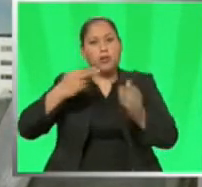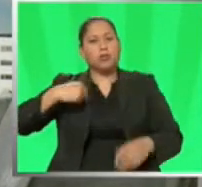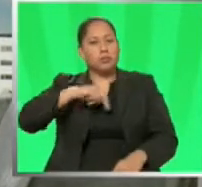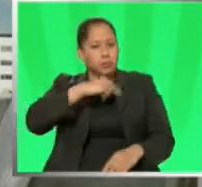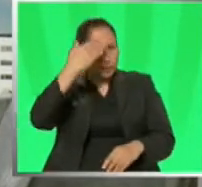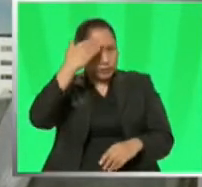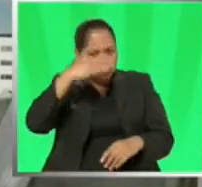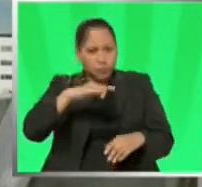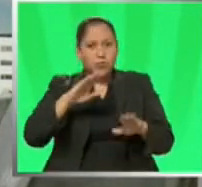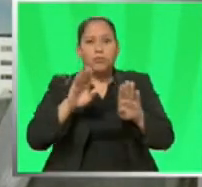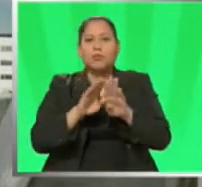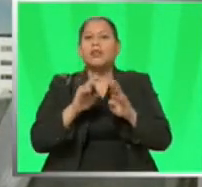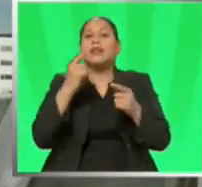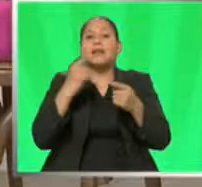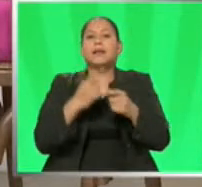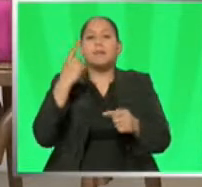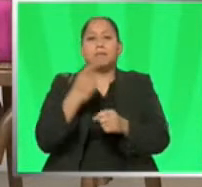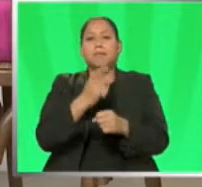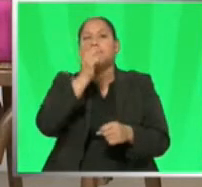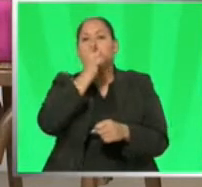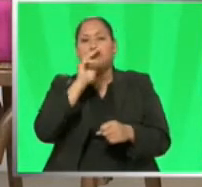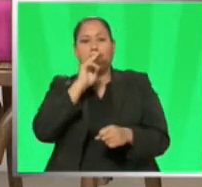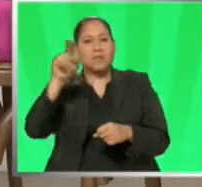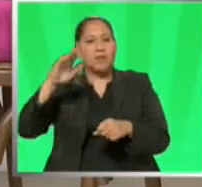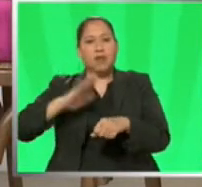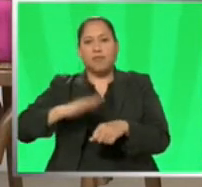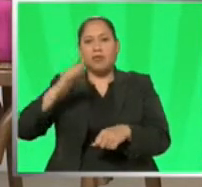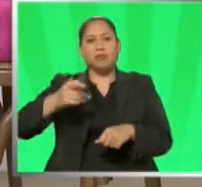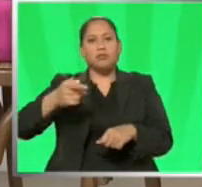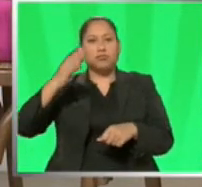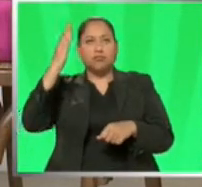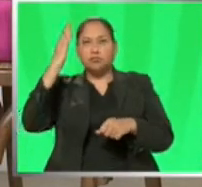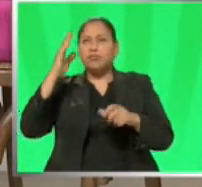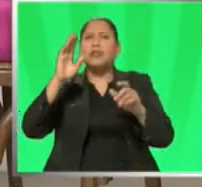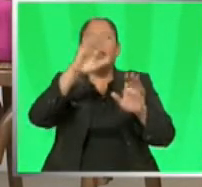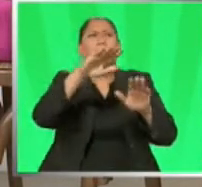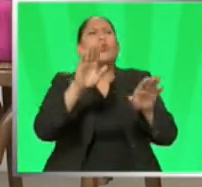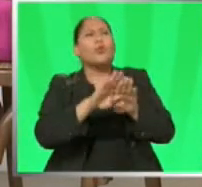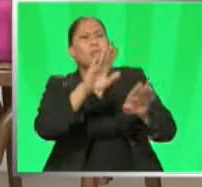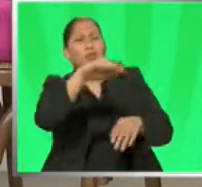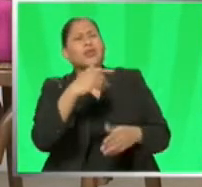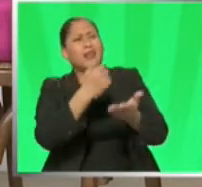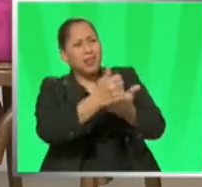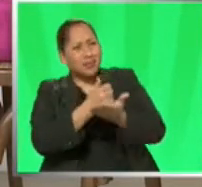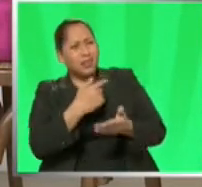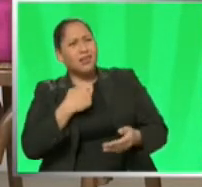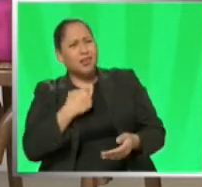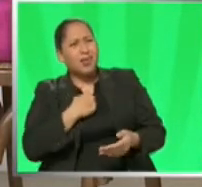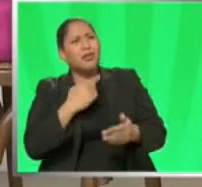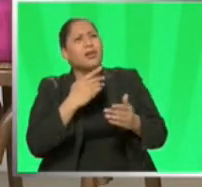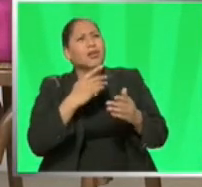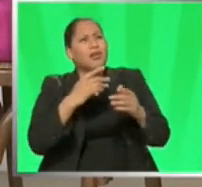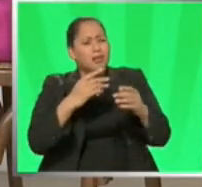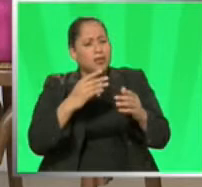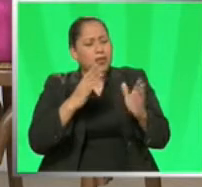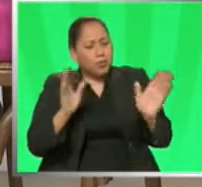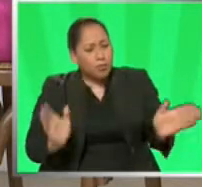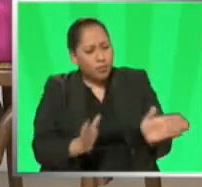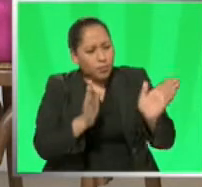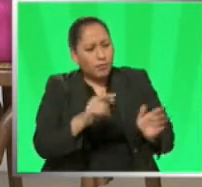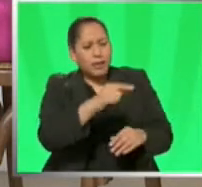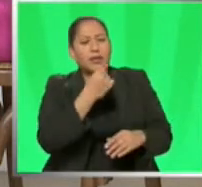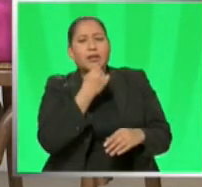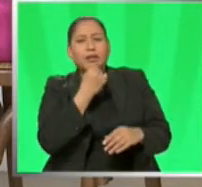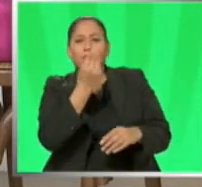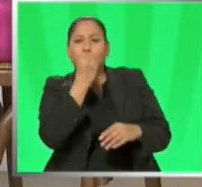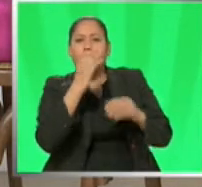que sobre todo los padres son los que nos acercan y nos dicen cómo podemos incrementar el fomento del